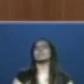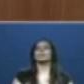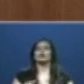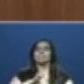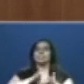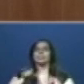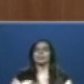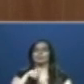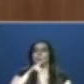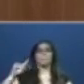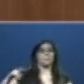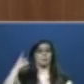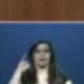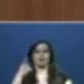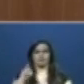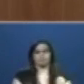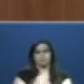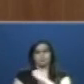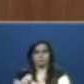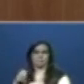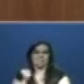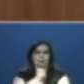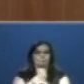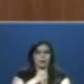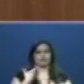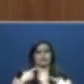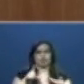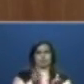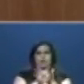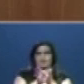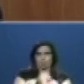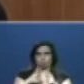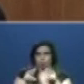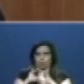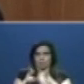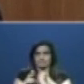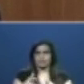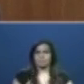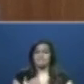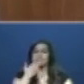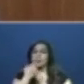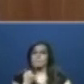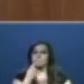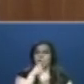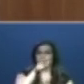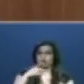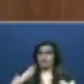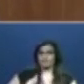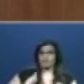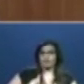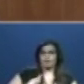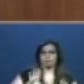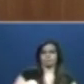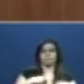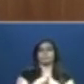es la primera comunidad por generación de empleo en el sector de los servicios sociales con seis empleos por cada 1000 habitantes el doble de la media